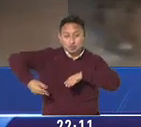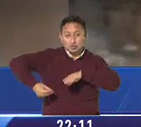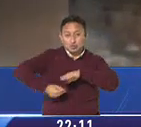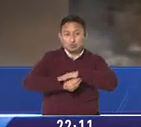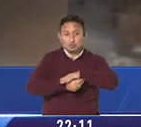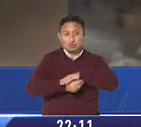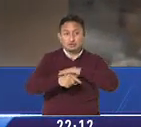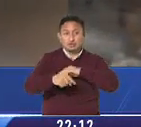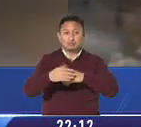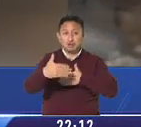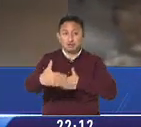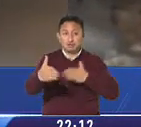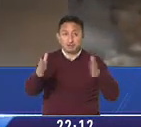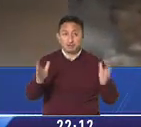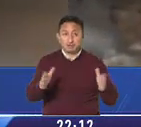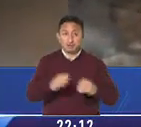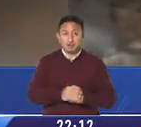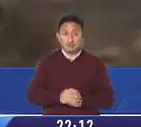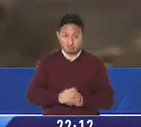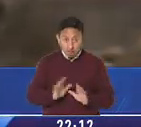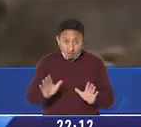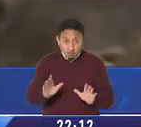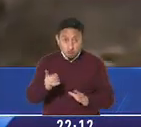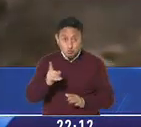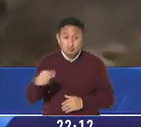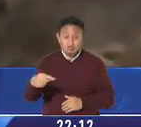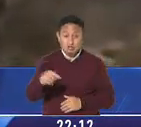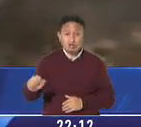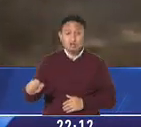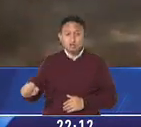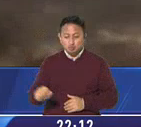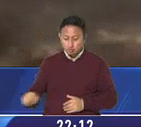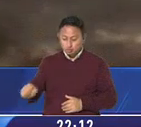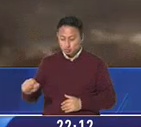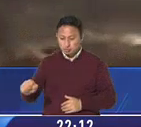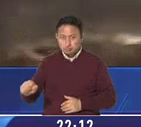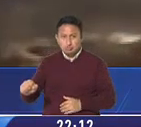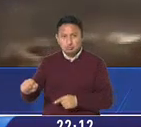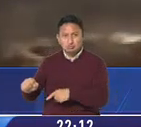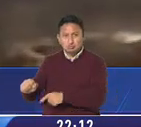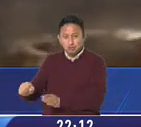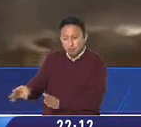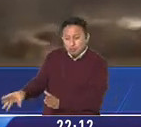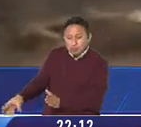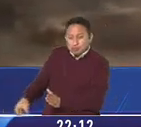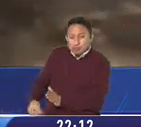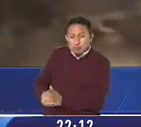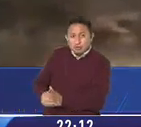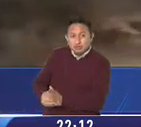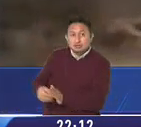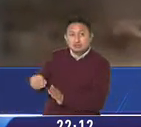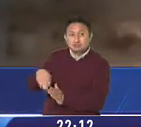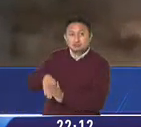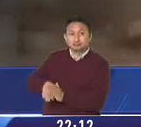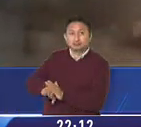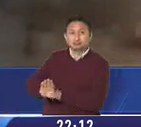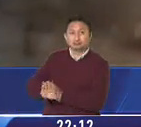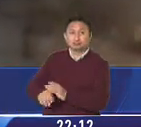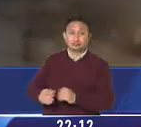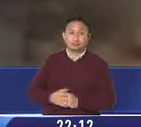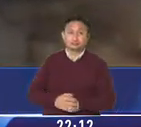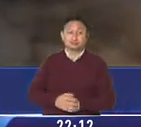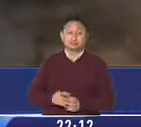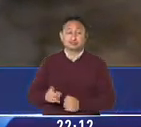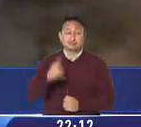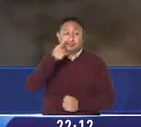encontraron envolturas tipo ladrillo, pero no era todo. En la caja de cambios también adecuaron un espacio para embodegar los paquetes. En la